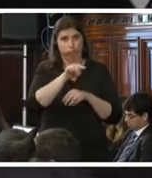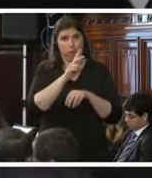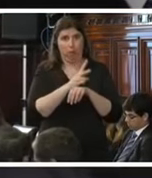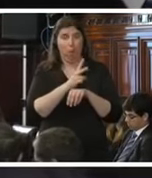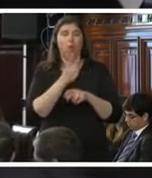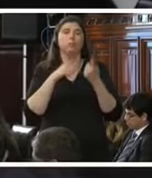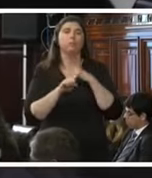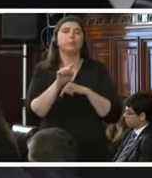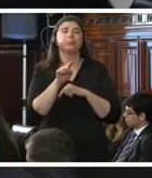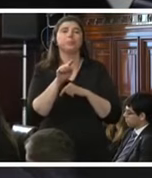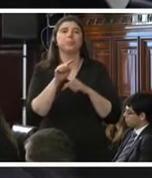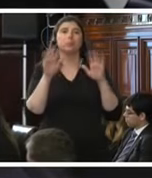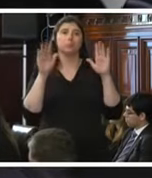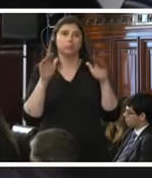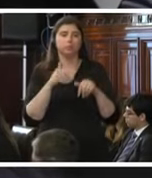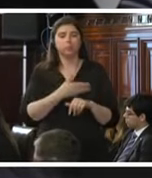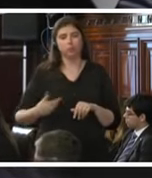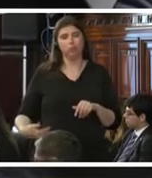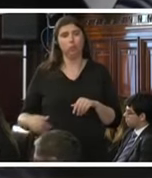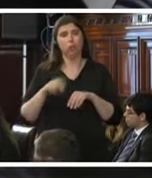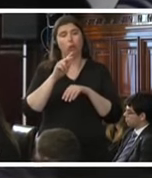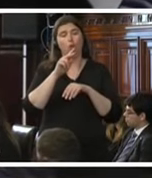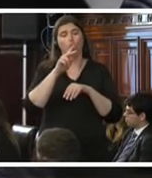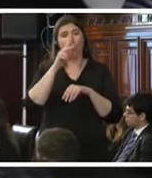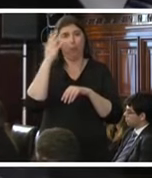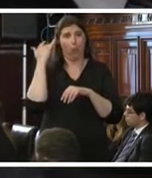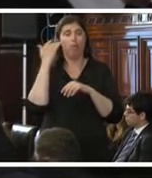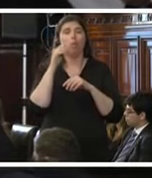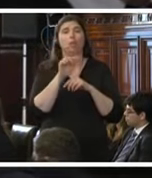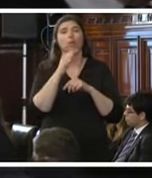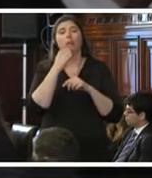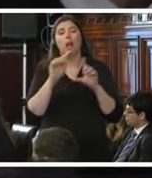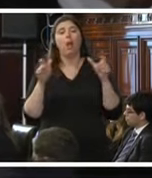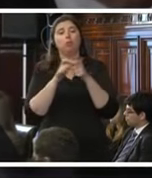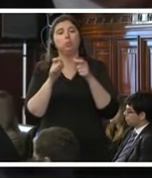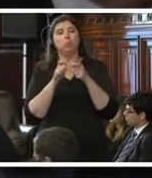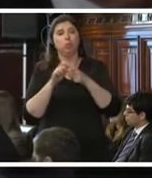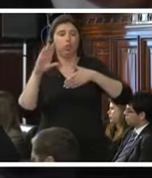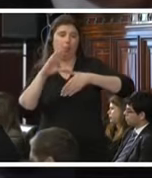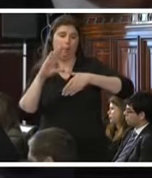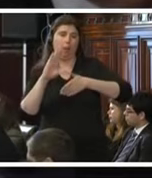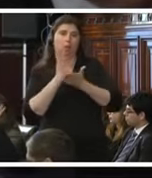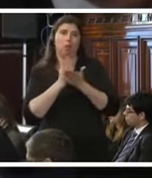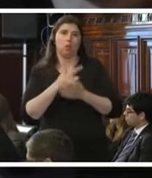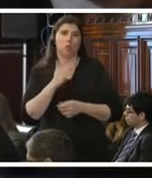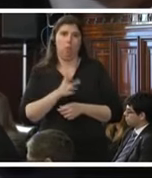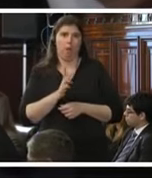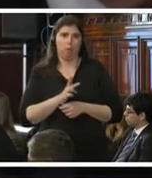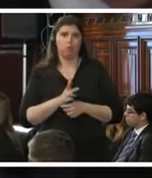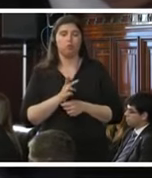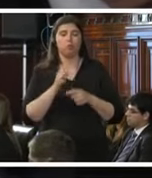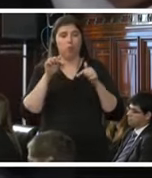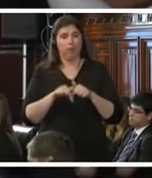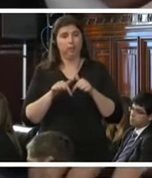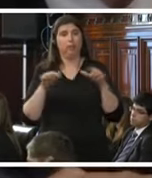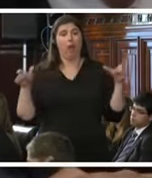el saludo del Gobierno del Paraguay a la Honorable Comisión Interamericana de Derechos Humanos en esta audiencia a